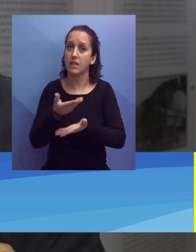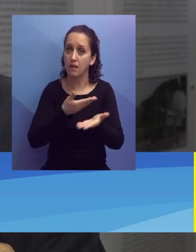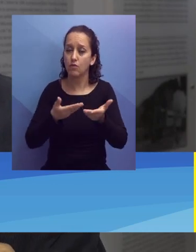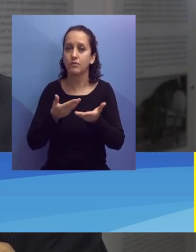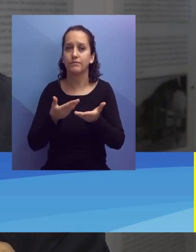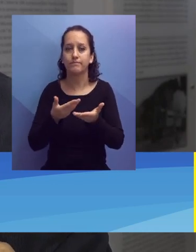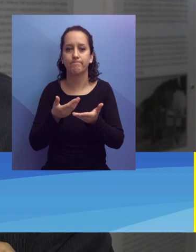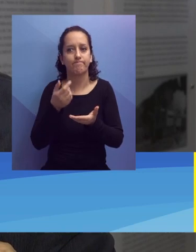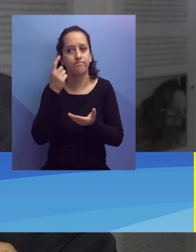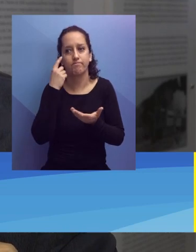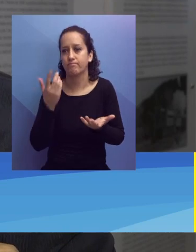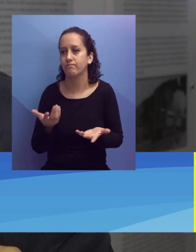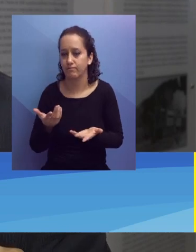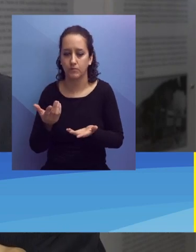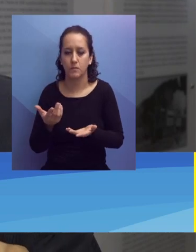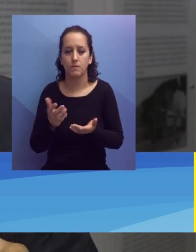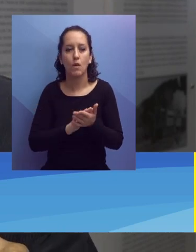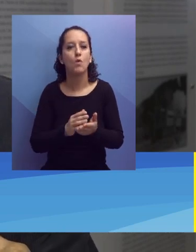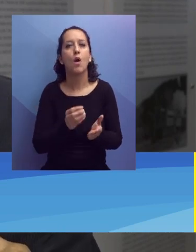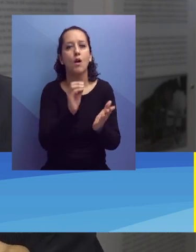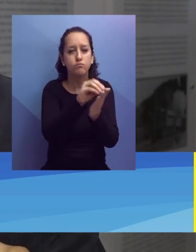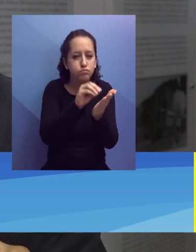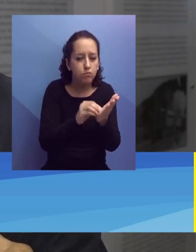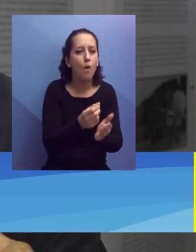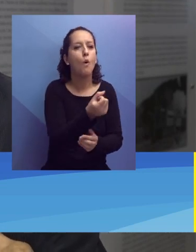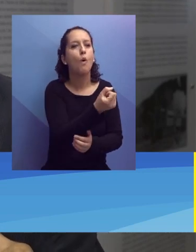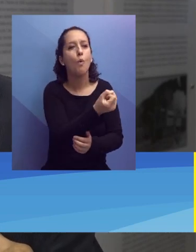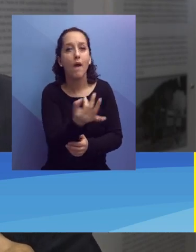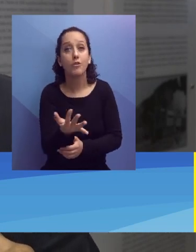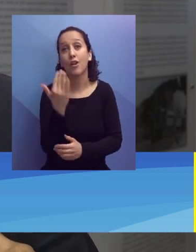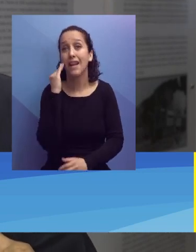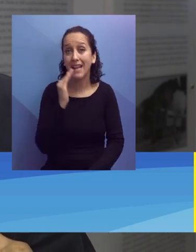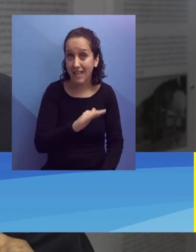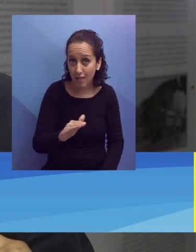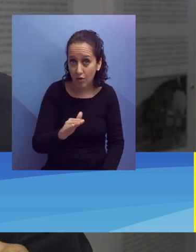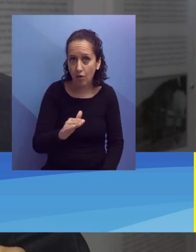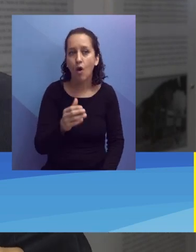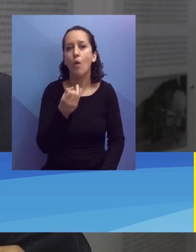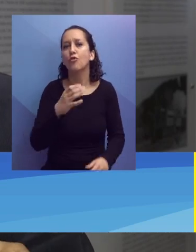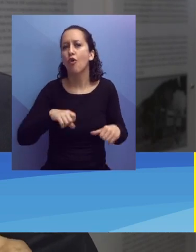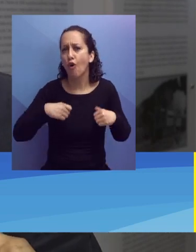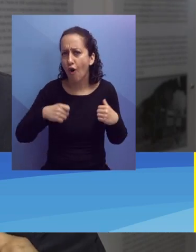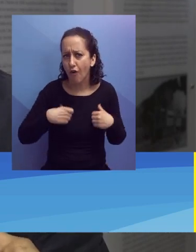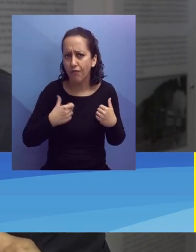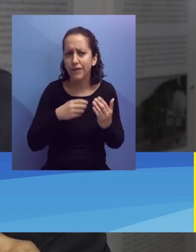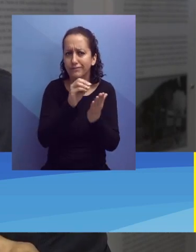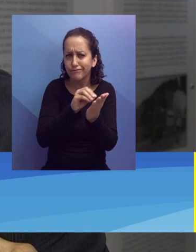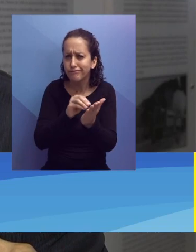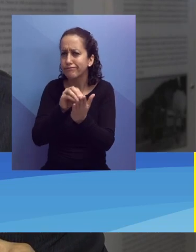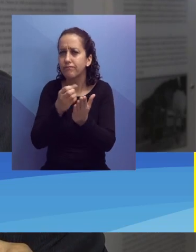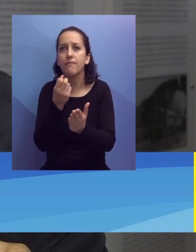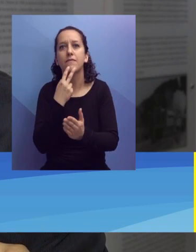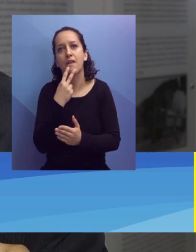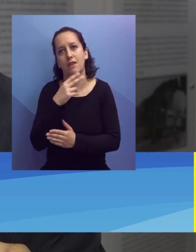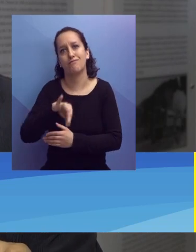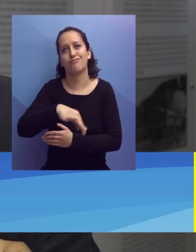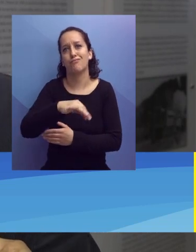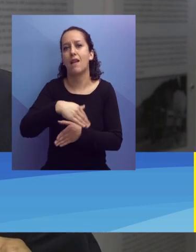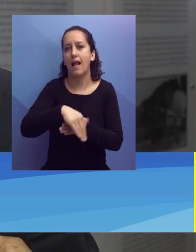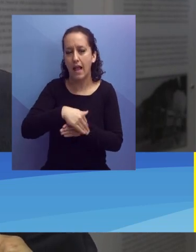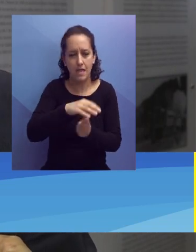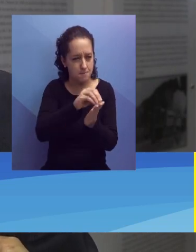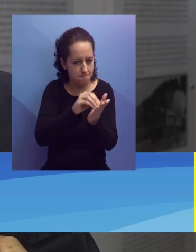y por tanto se van a generar diseños para generar el catastro de personas, de niños, niñas y adolescentes que hoy día se encuentran en situación de